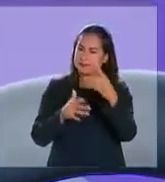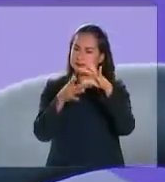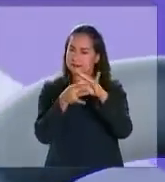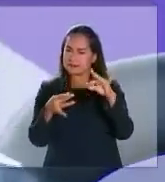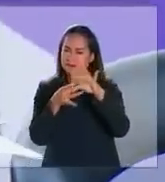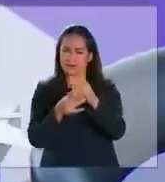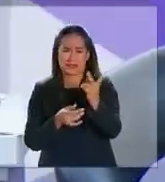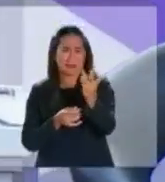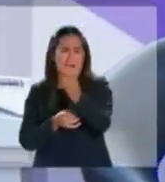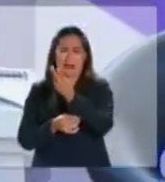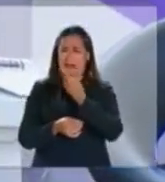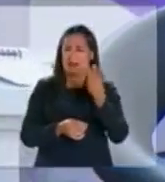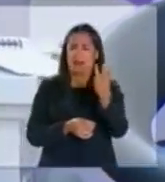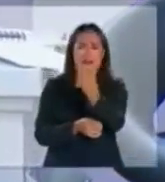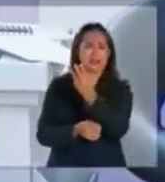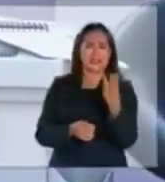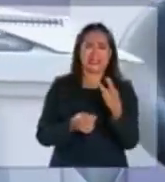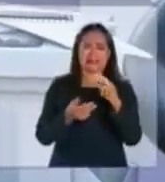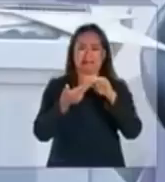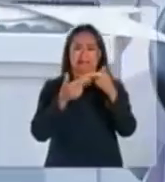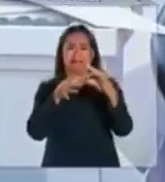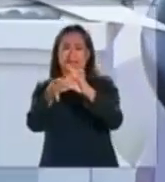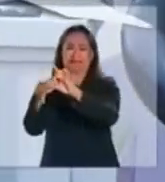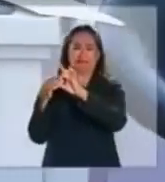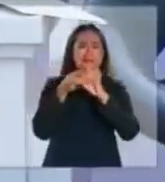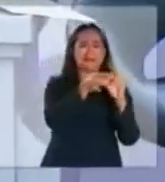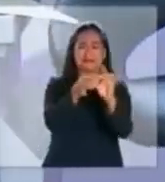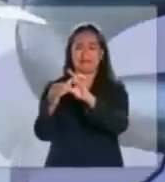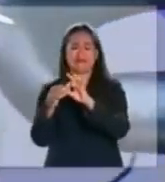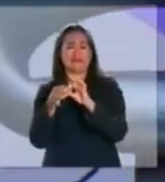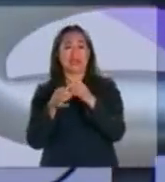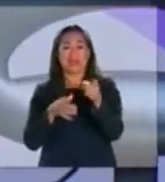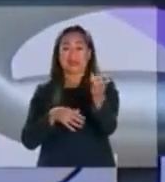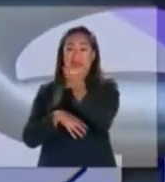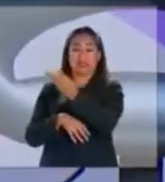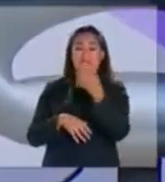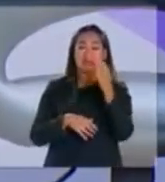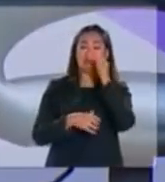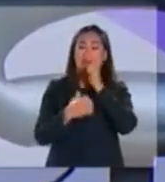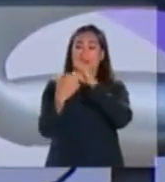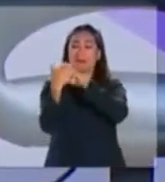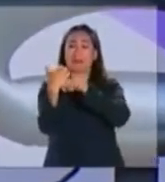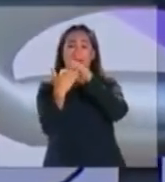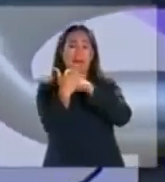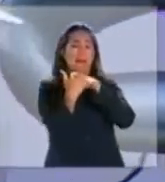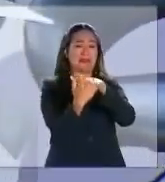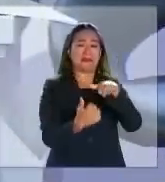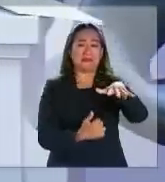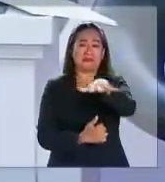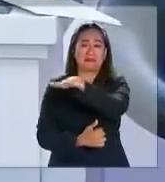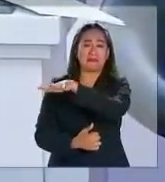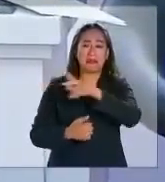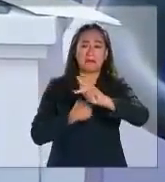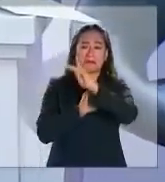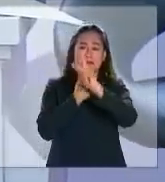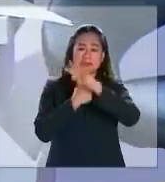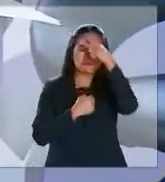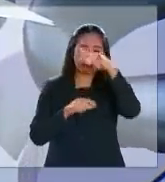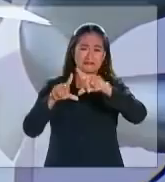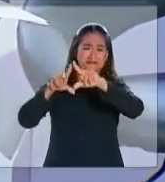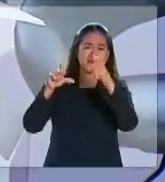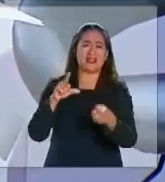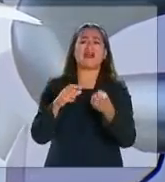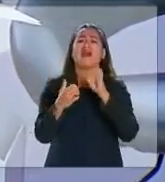3 están engañando al pueblo mexicano totalmente uno con su amor y paz